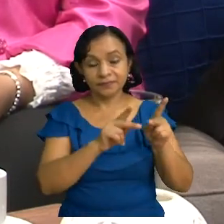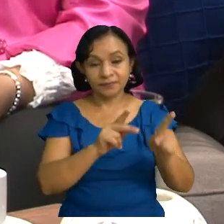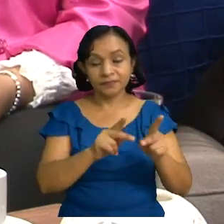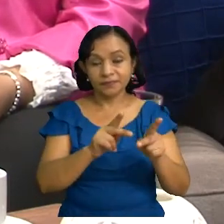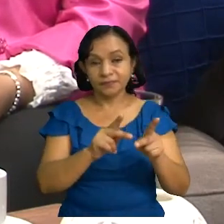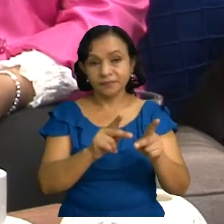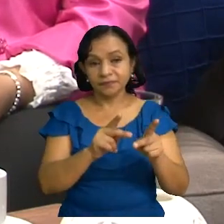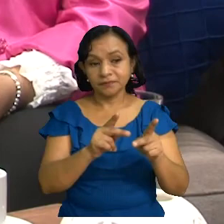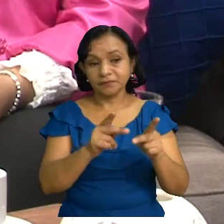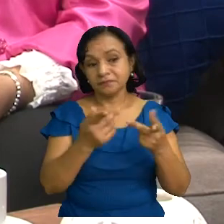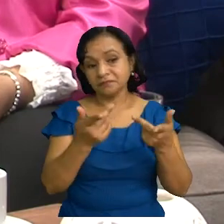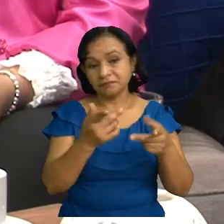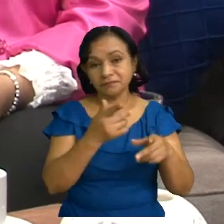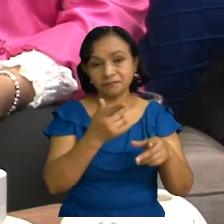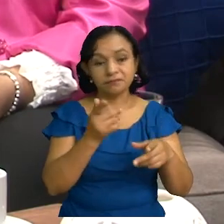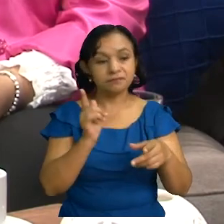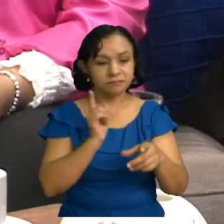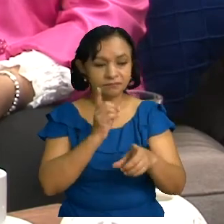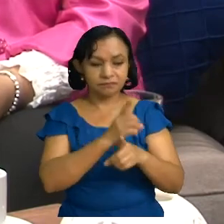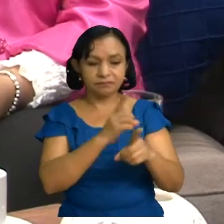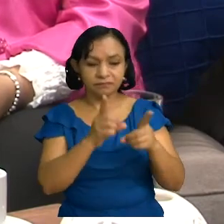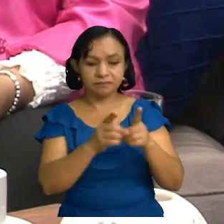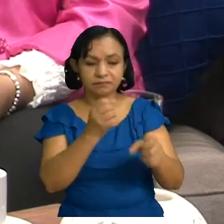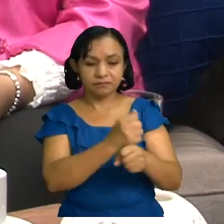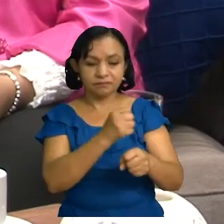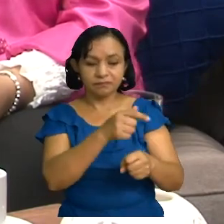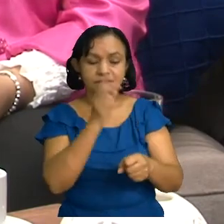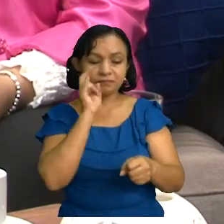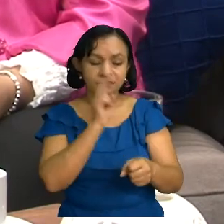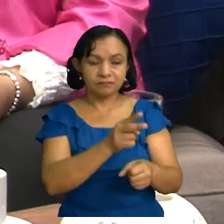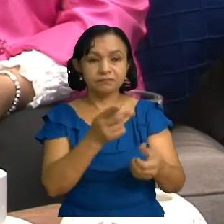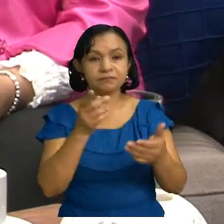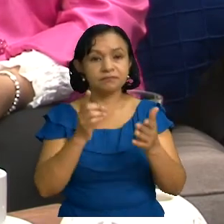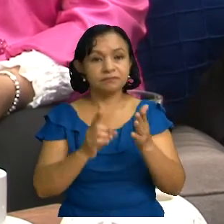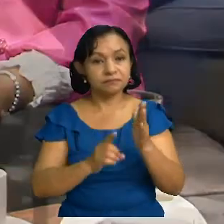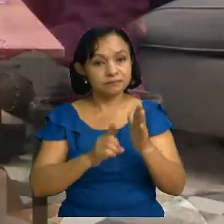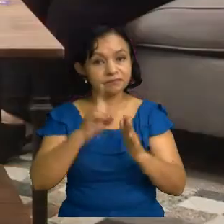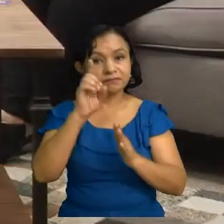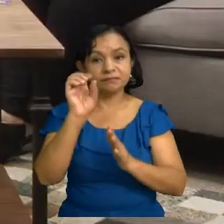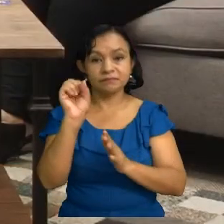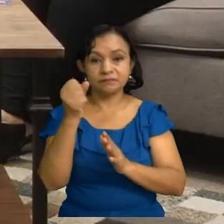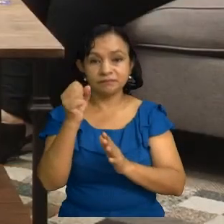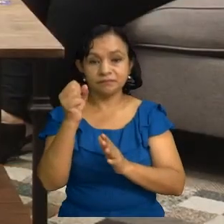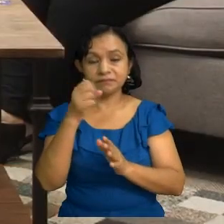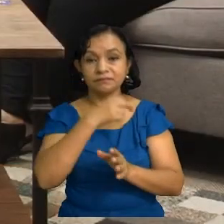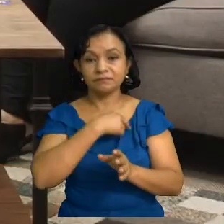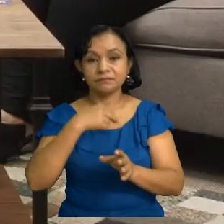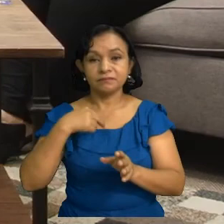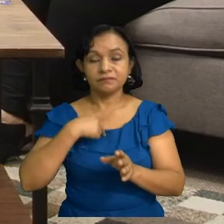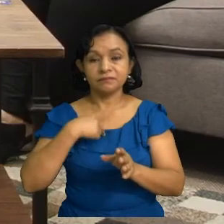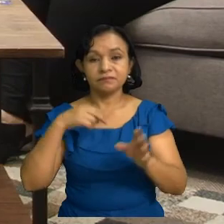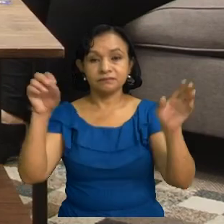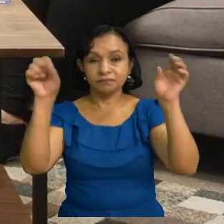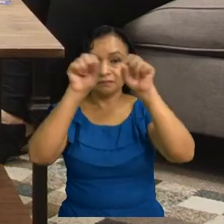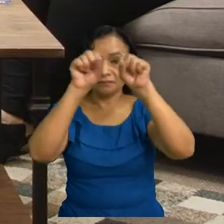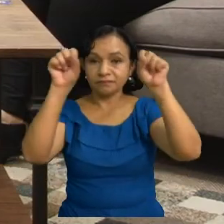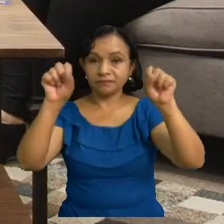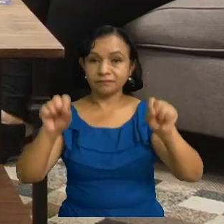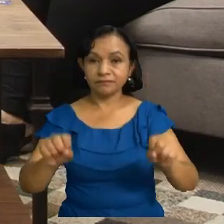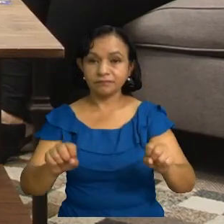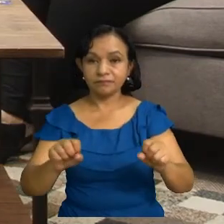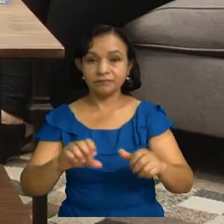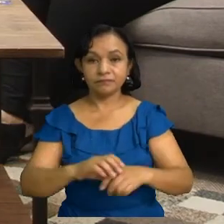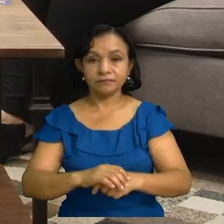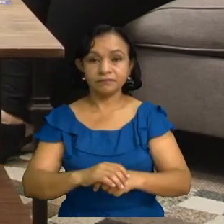formal de tener que dar alternativa entonces ahí es donde apuntamos y el sábado vamos a desarrollar una capacitación con